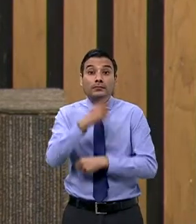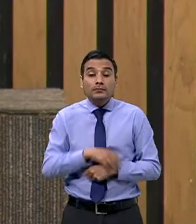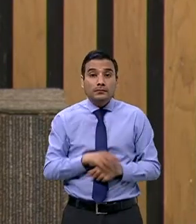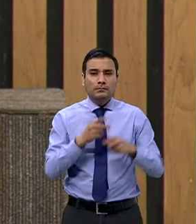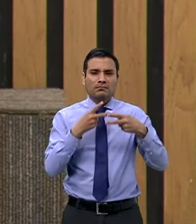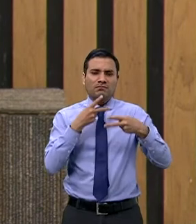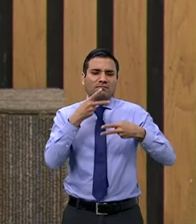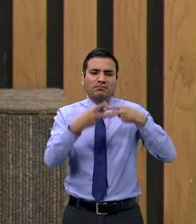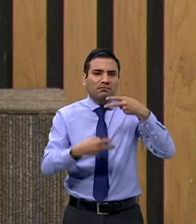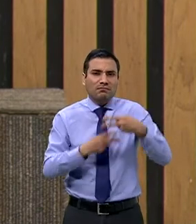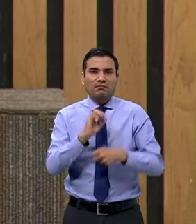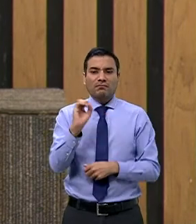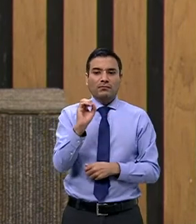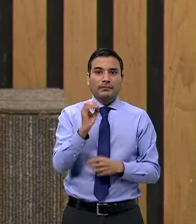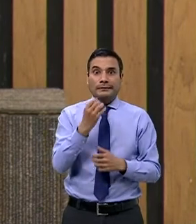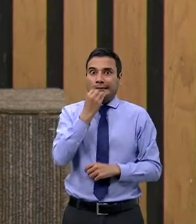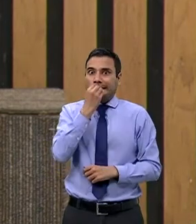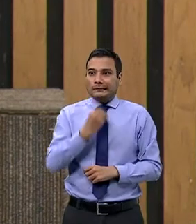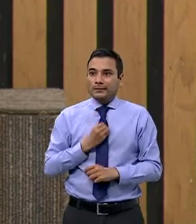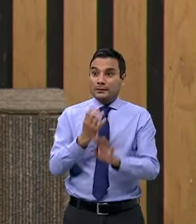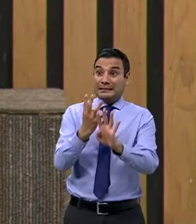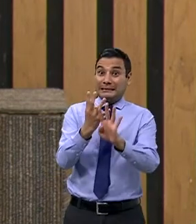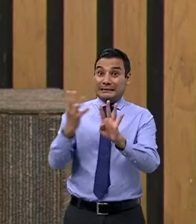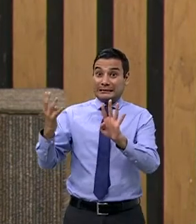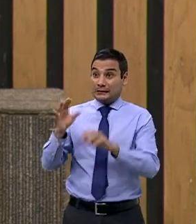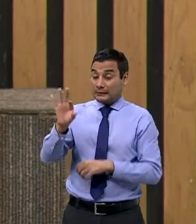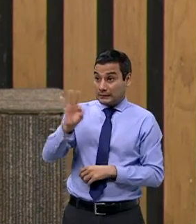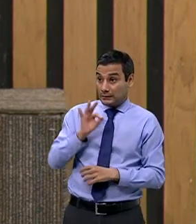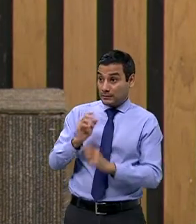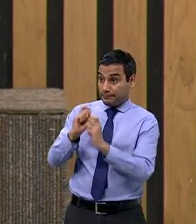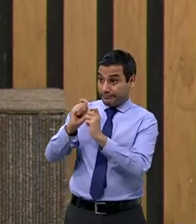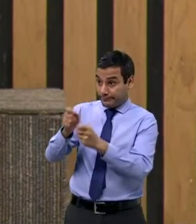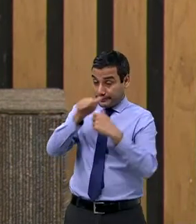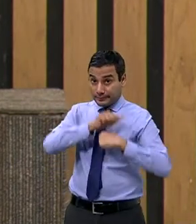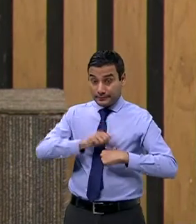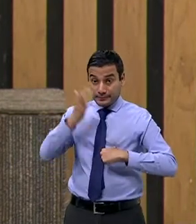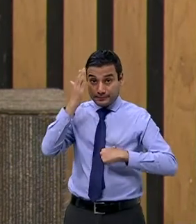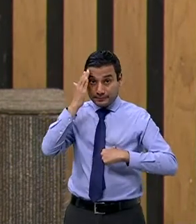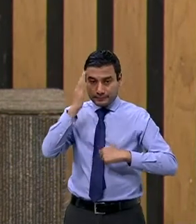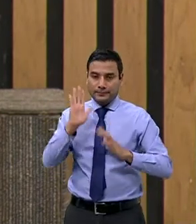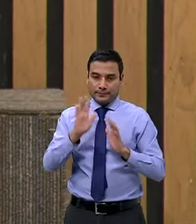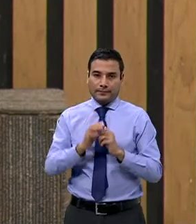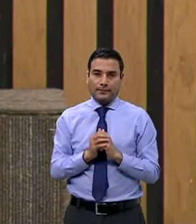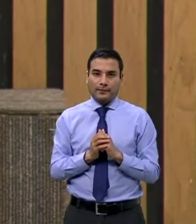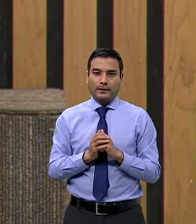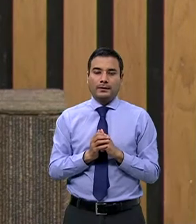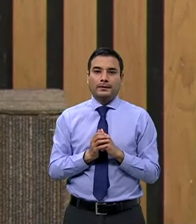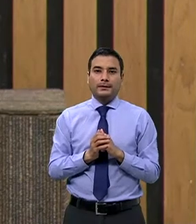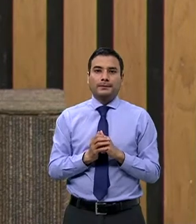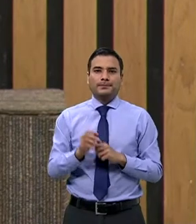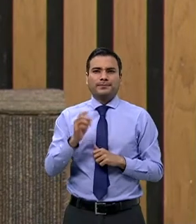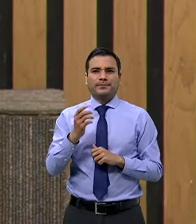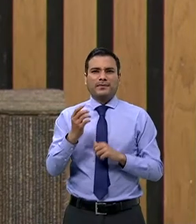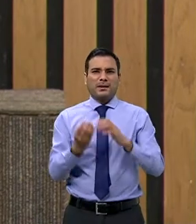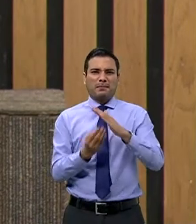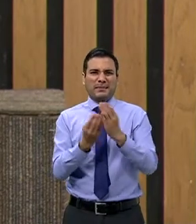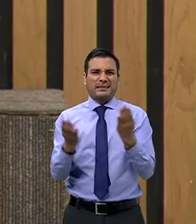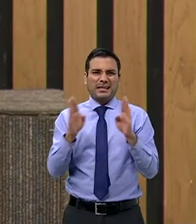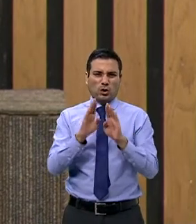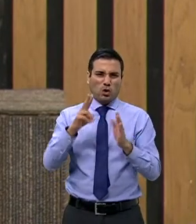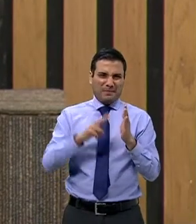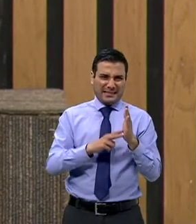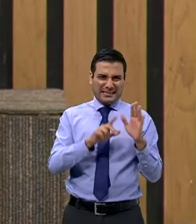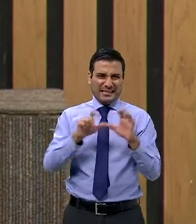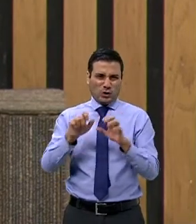fila pues lo sucedido en la mesa receptora de opinión 2.716